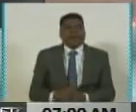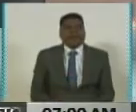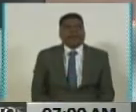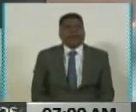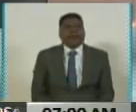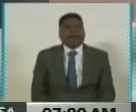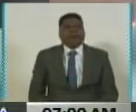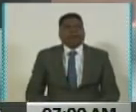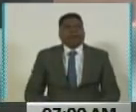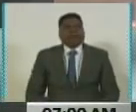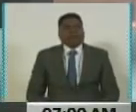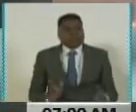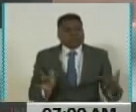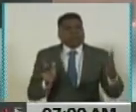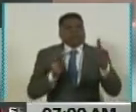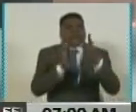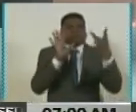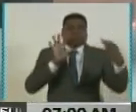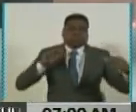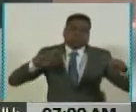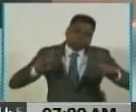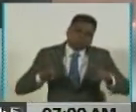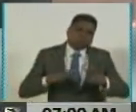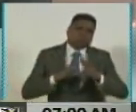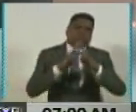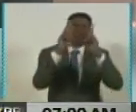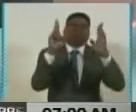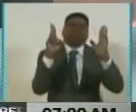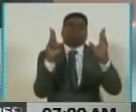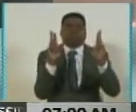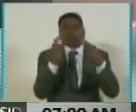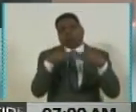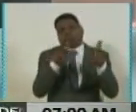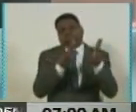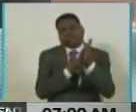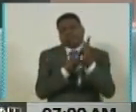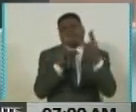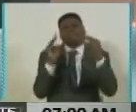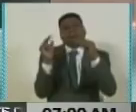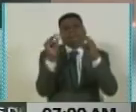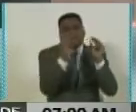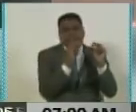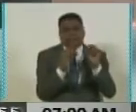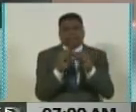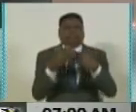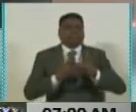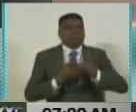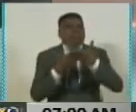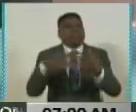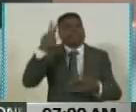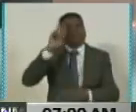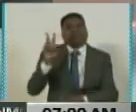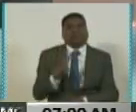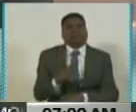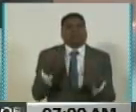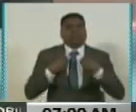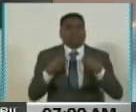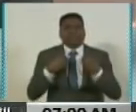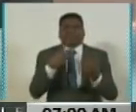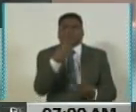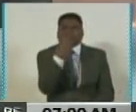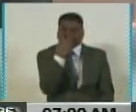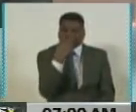se reconcilien, para que a partir de esa reconciliación le podamos ofrecer a venezolanos que están viviendo dificultades